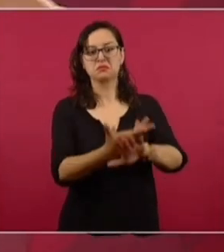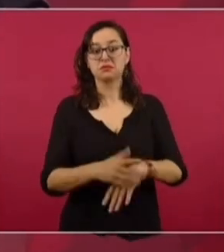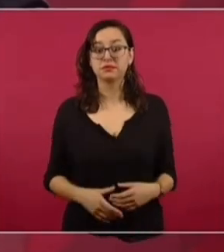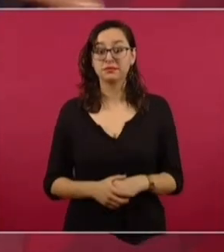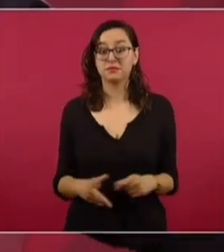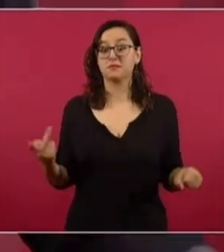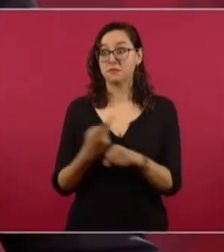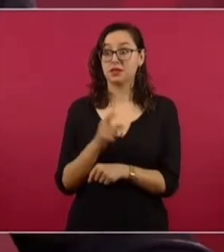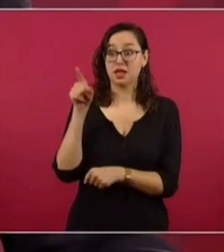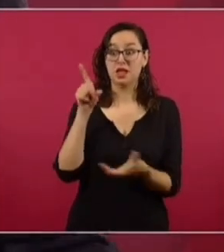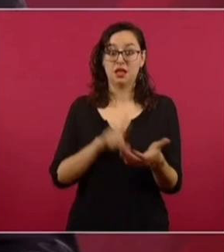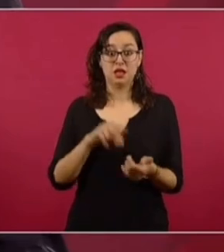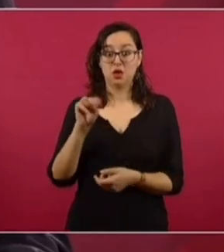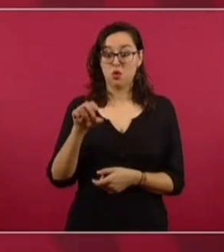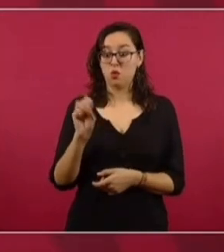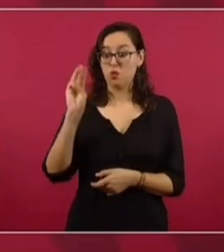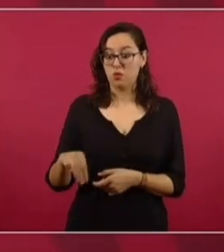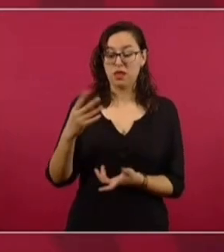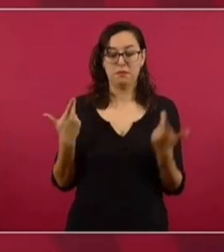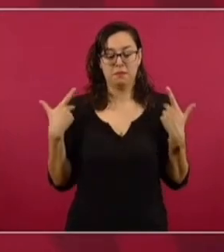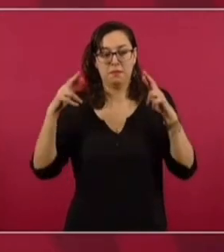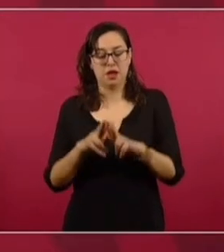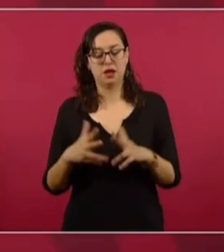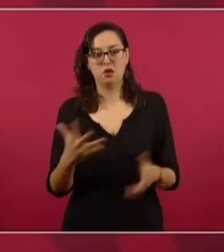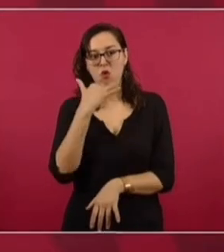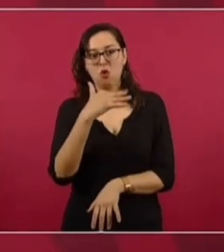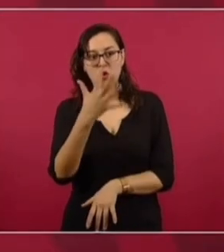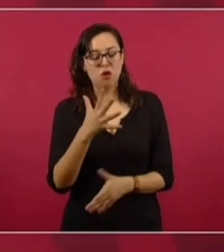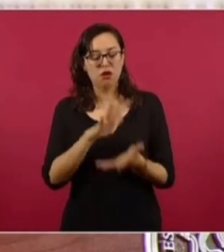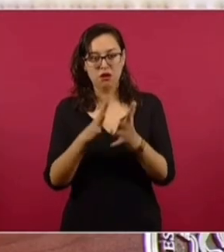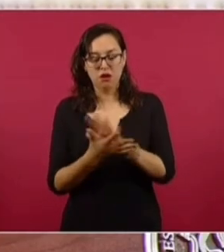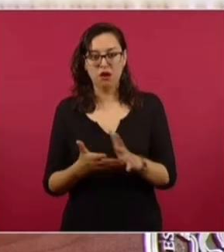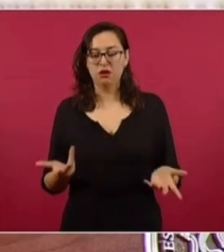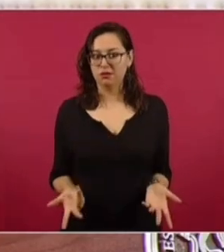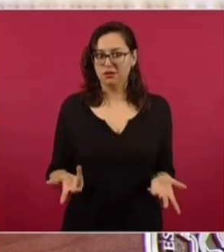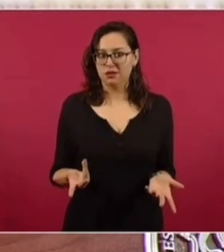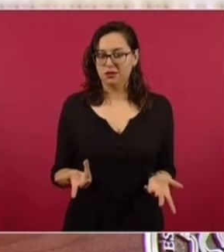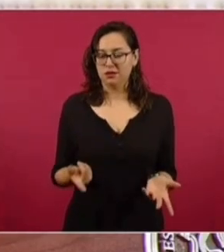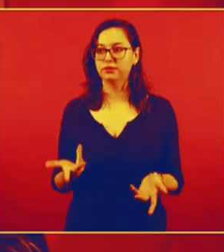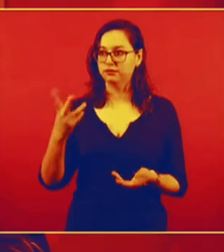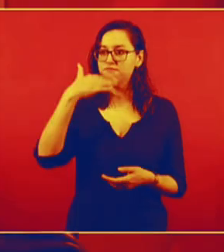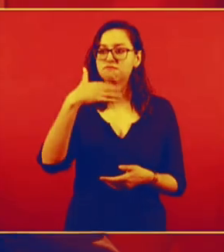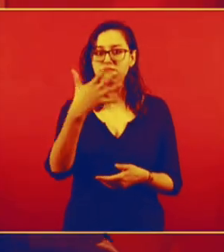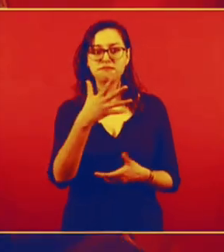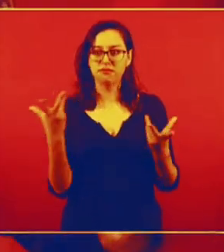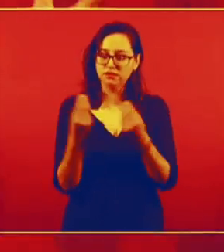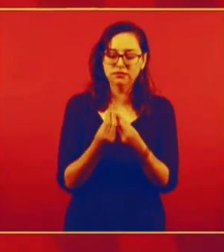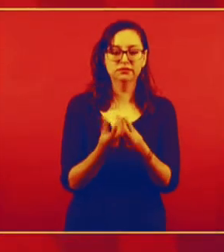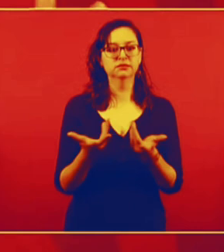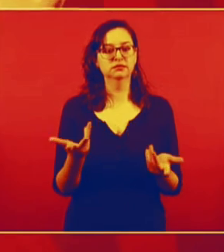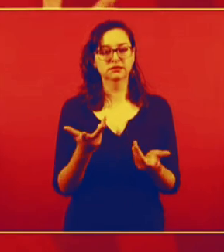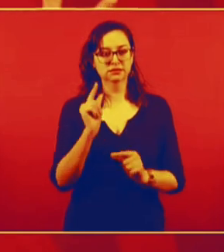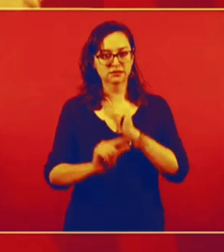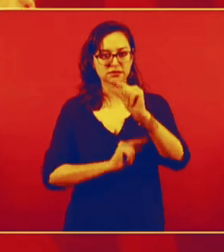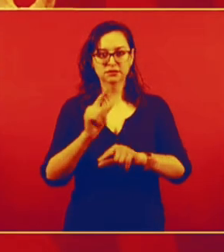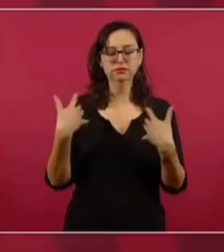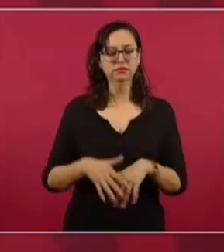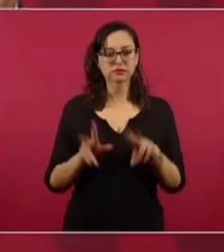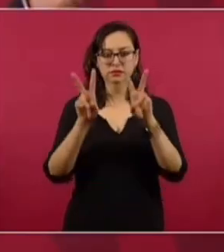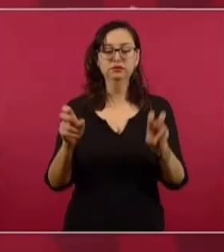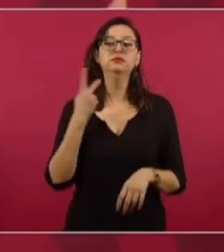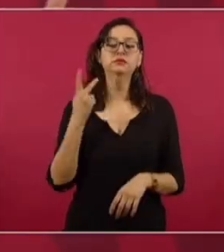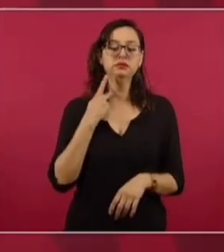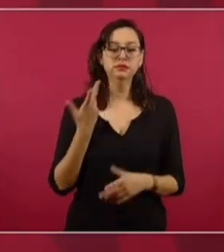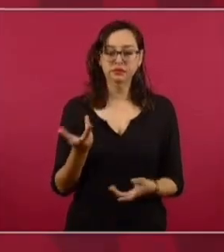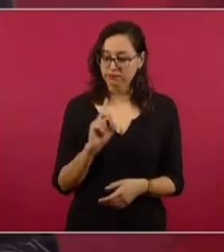maestros eran aplaudidores del régimen de corrupción. Y estoy hablando de las ciencias sociales. Se cundió de derechismo, con